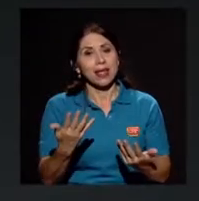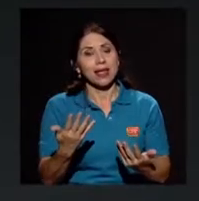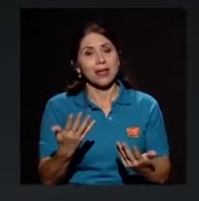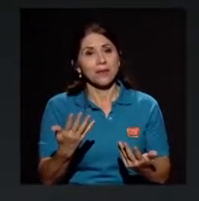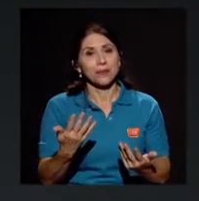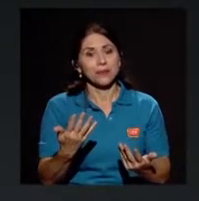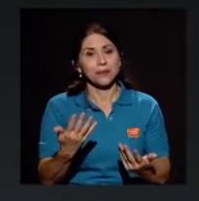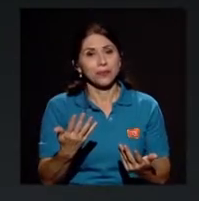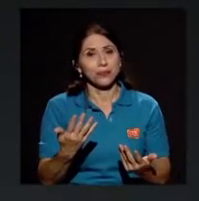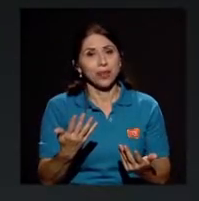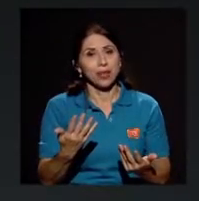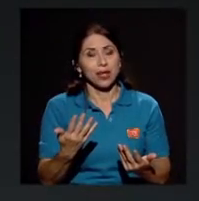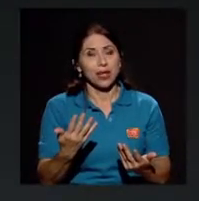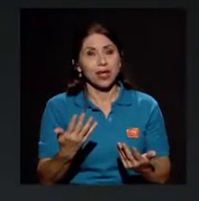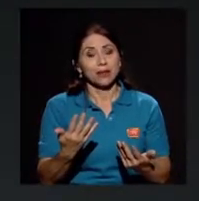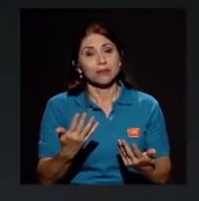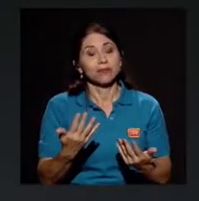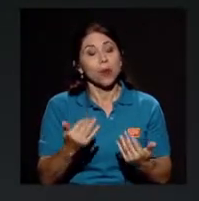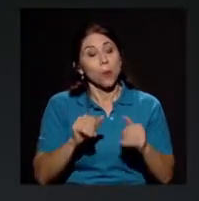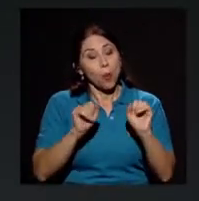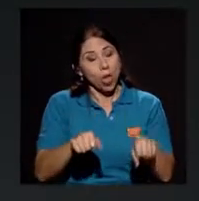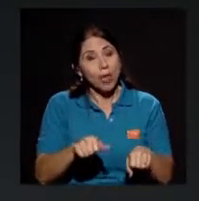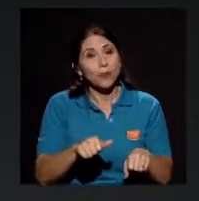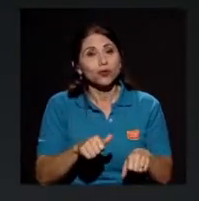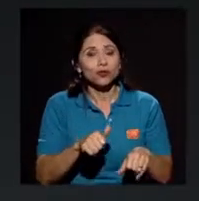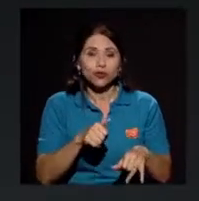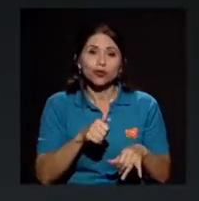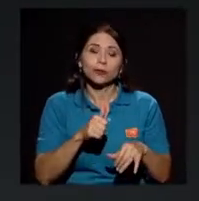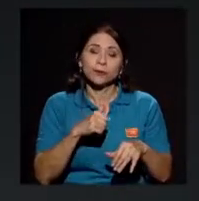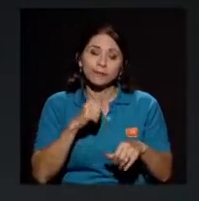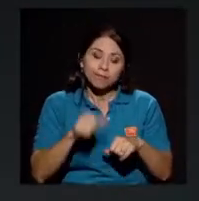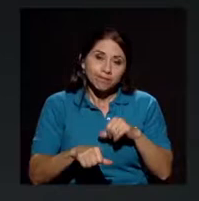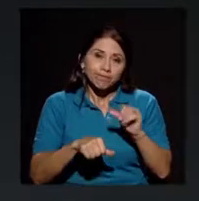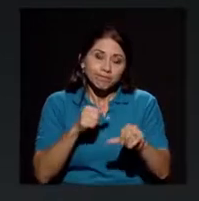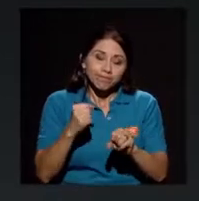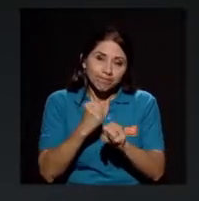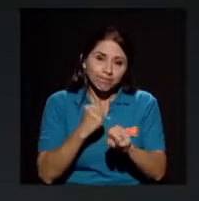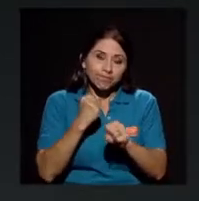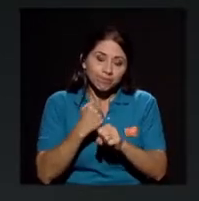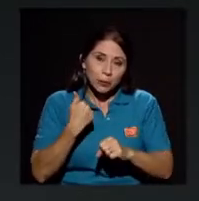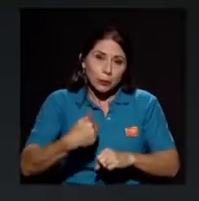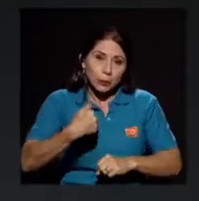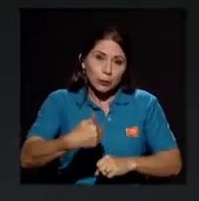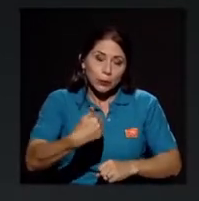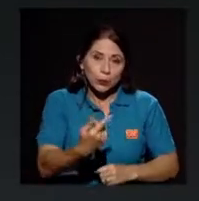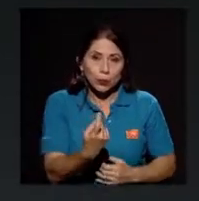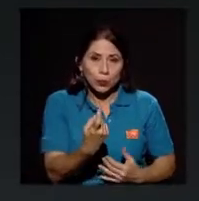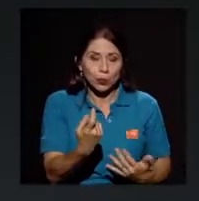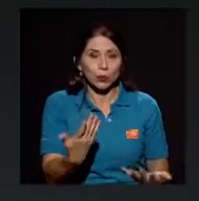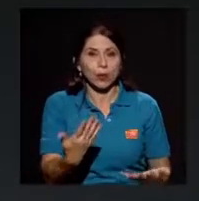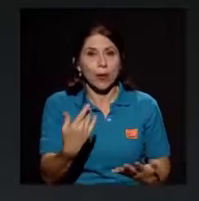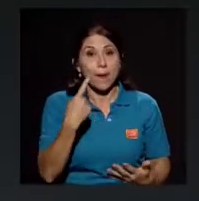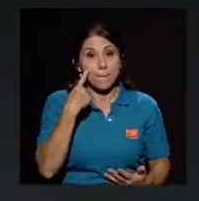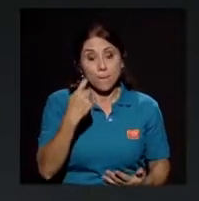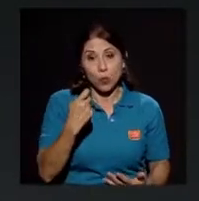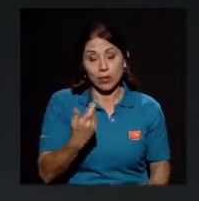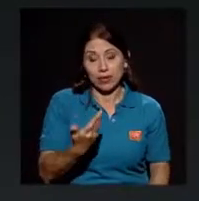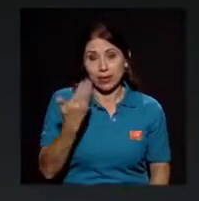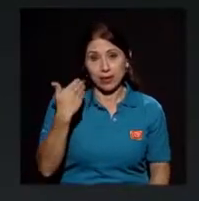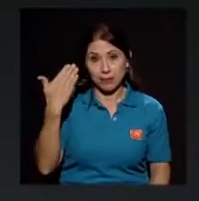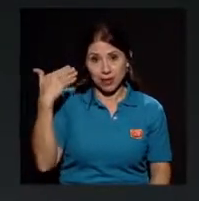el petate aguante para todo lo que hay por qué en el pasado